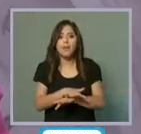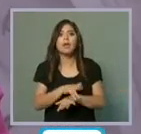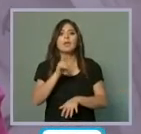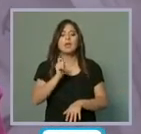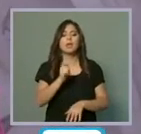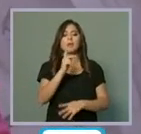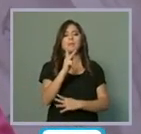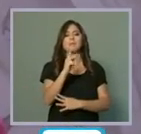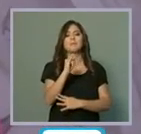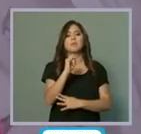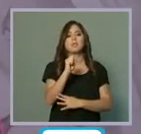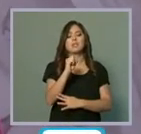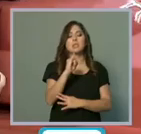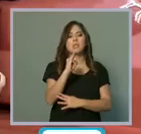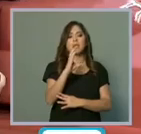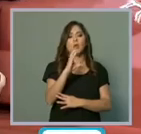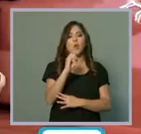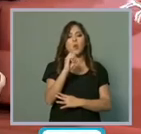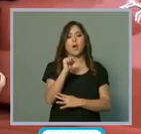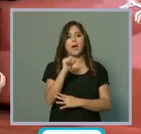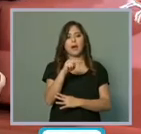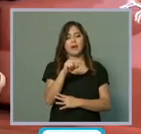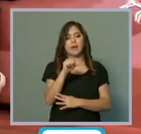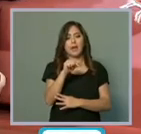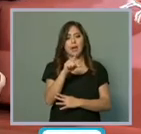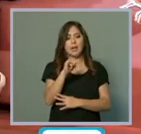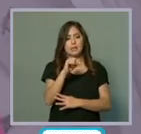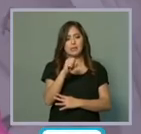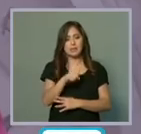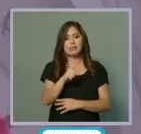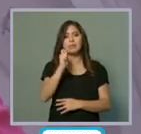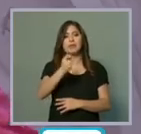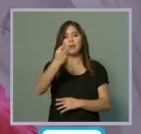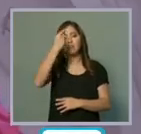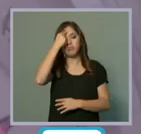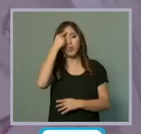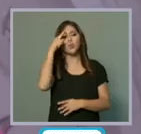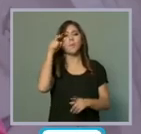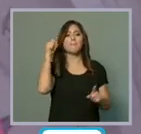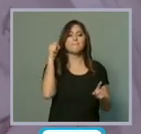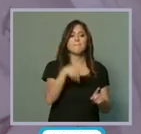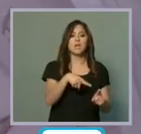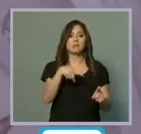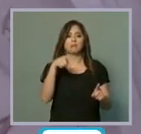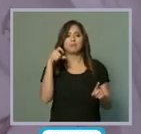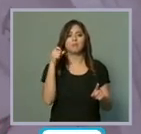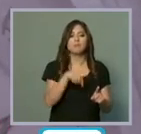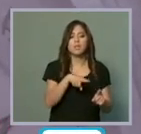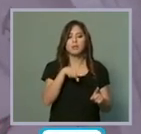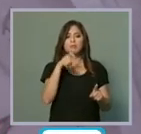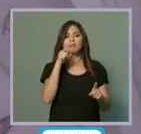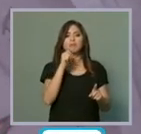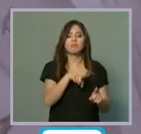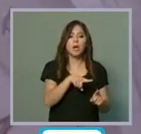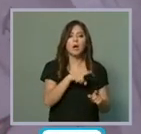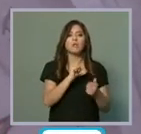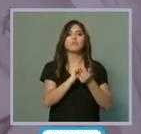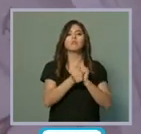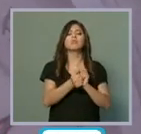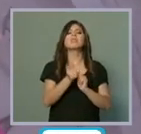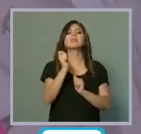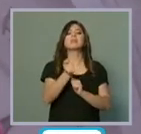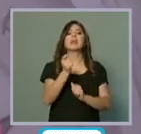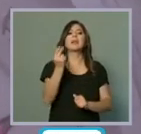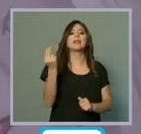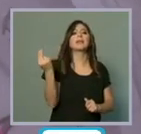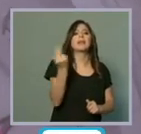psicoanálisis le llamamos lo inconsciente. A veces detrás de algo que repites y repites y repites, hay una gran necesidad